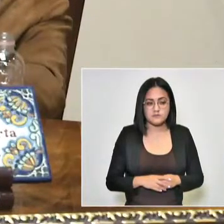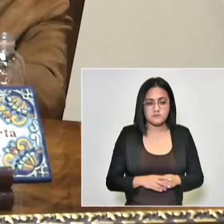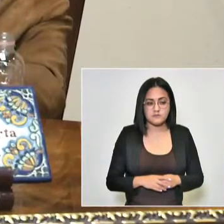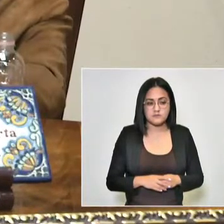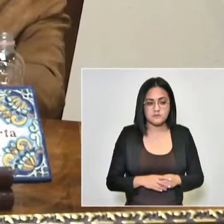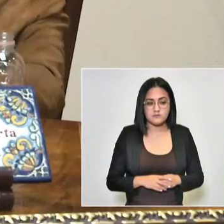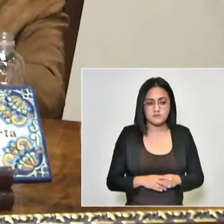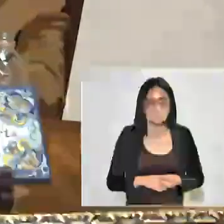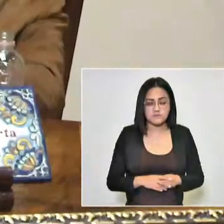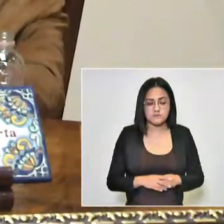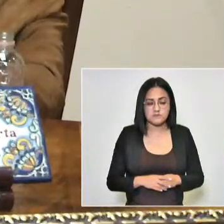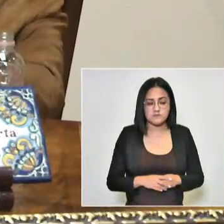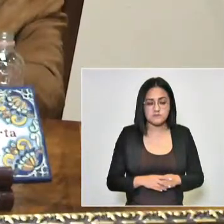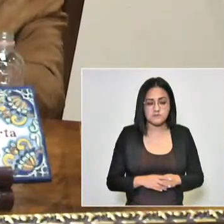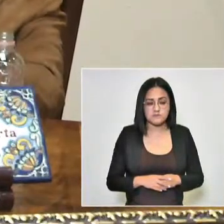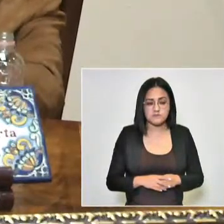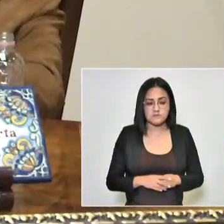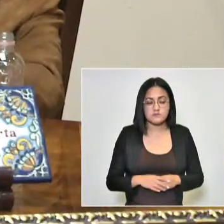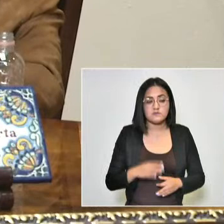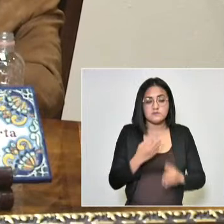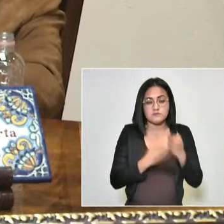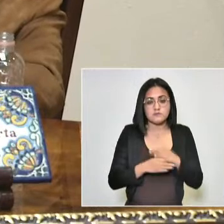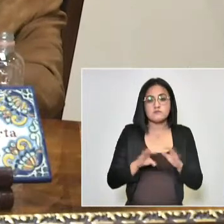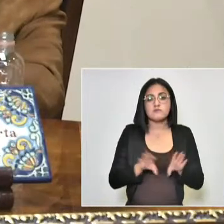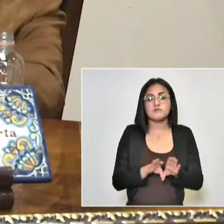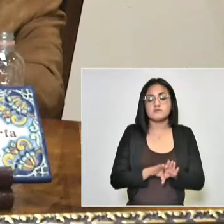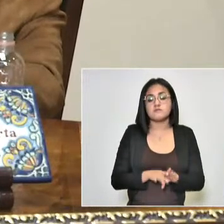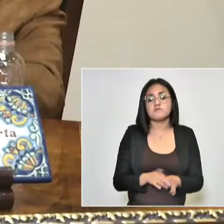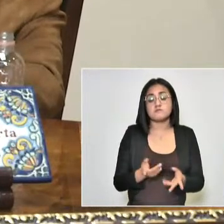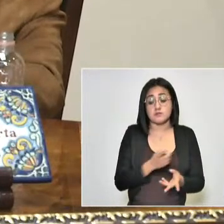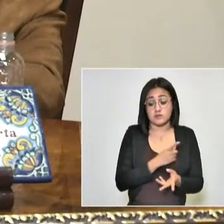Y todos se tratan de ajustes de cuentas.